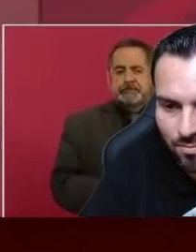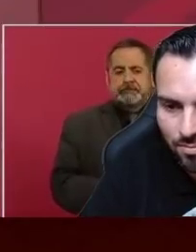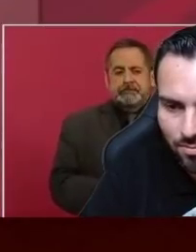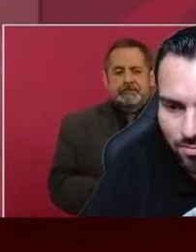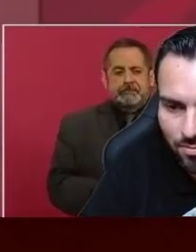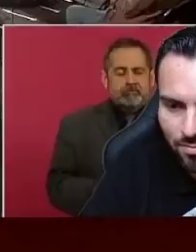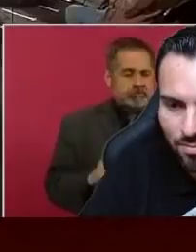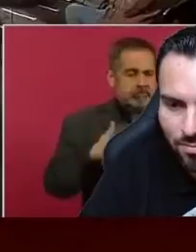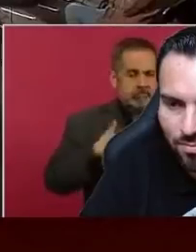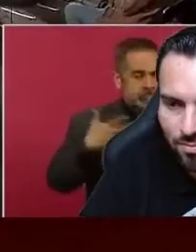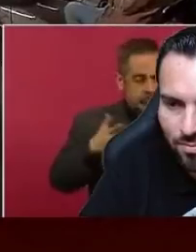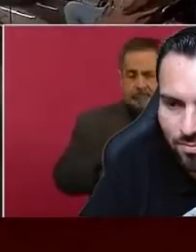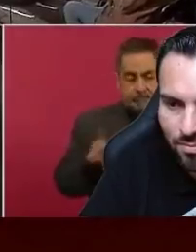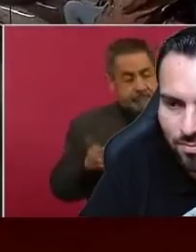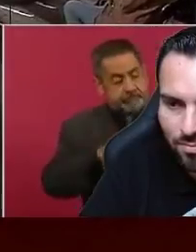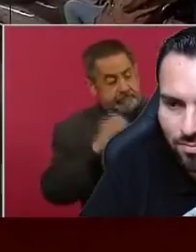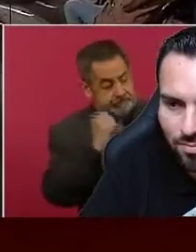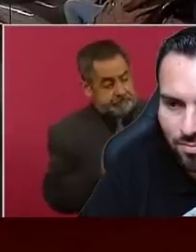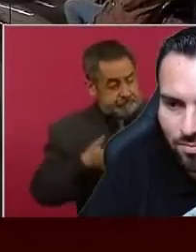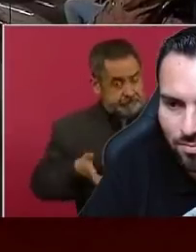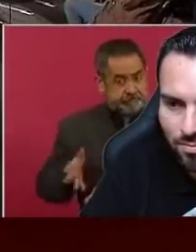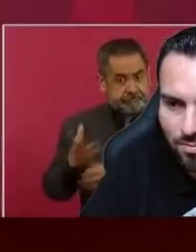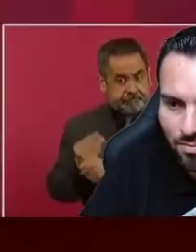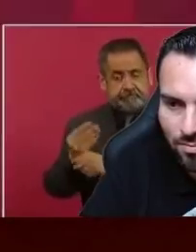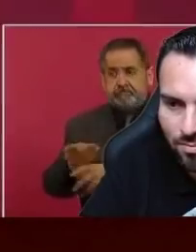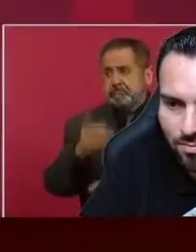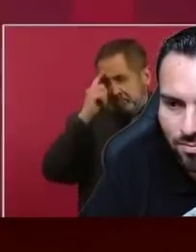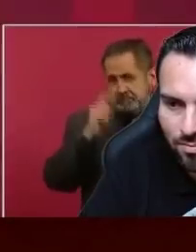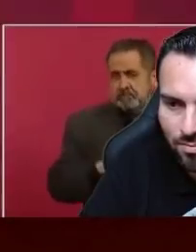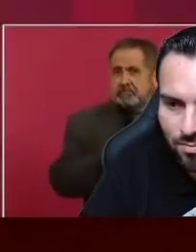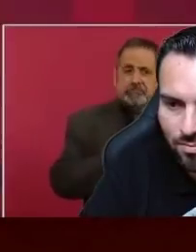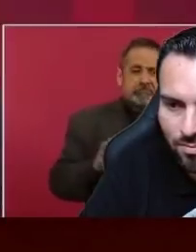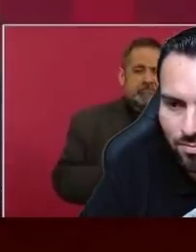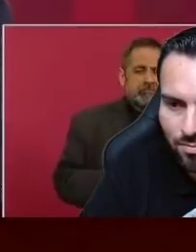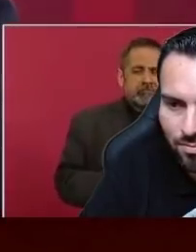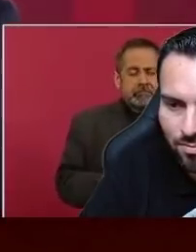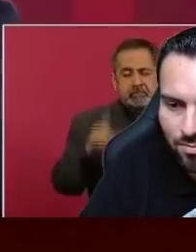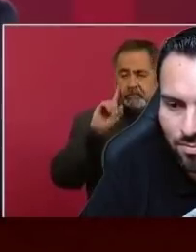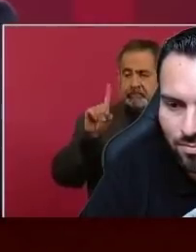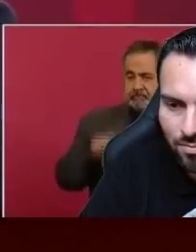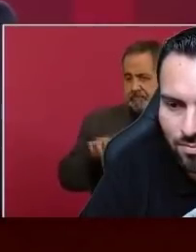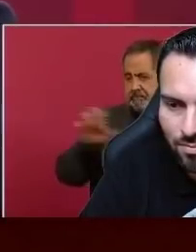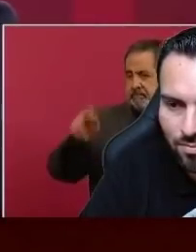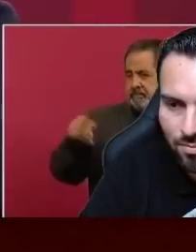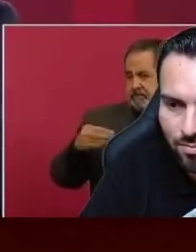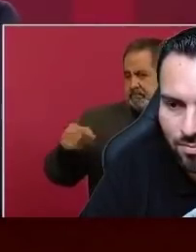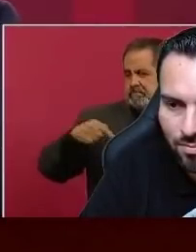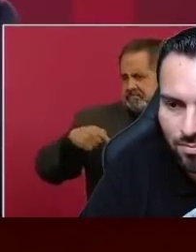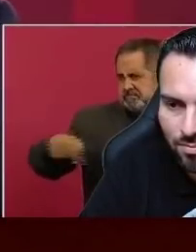del derecho de vía de los 1.500 km